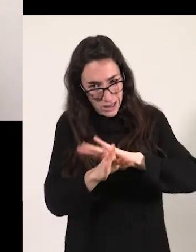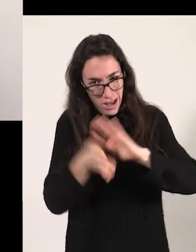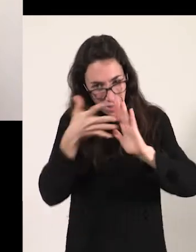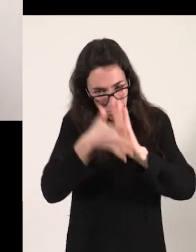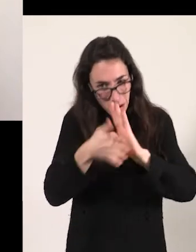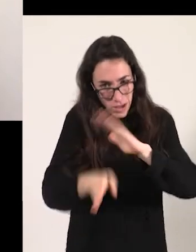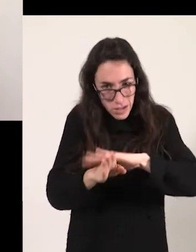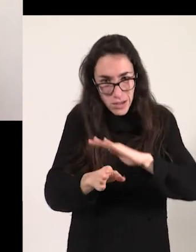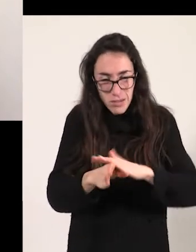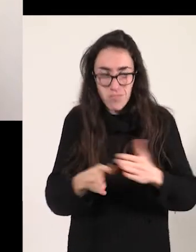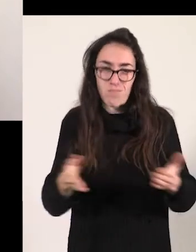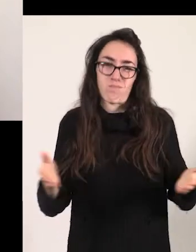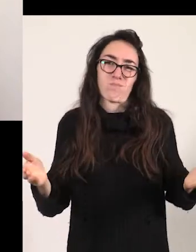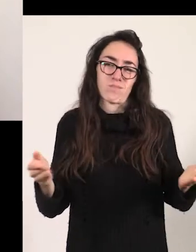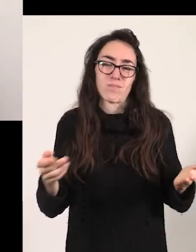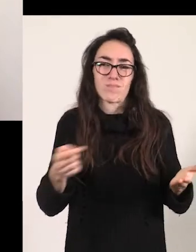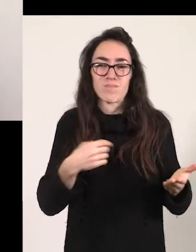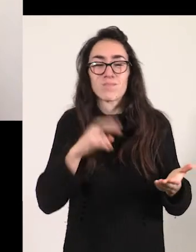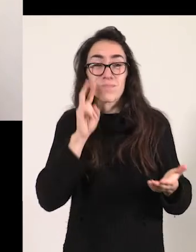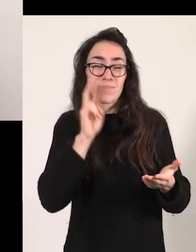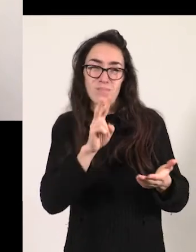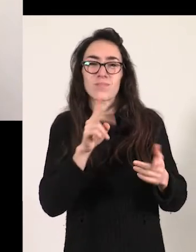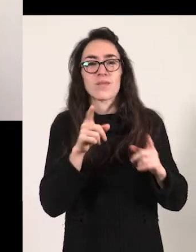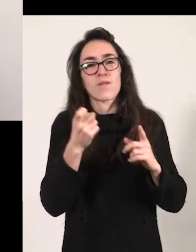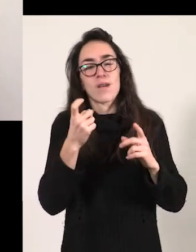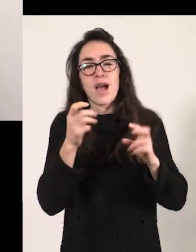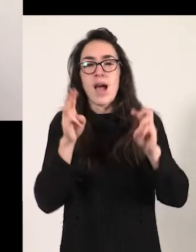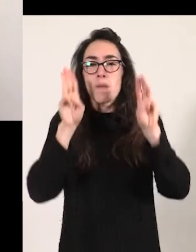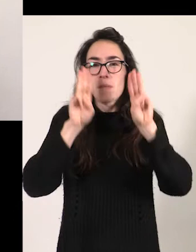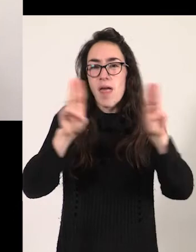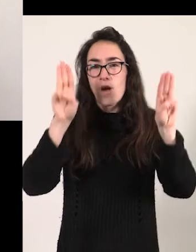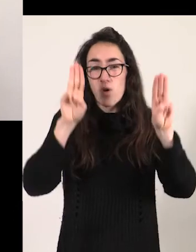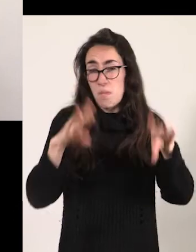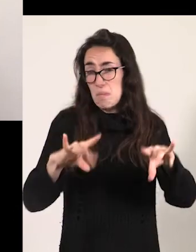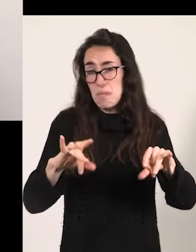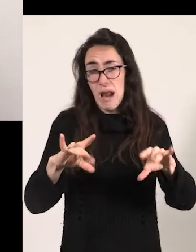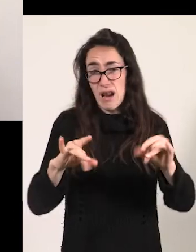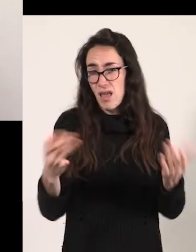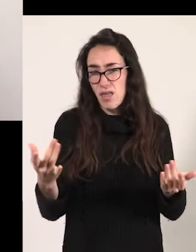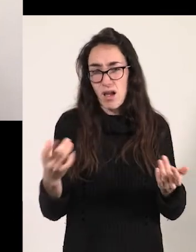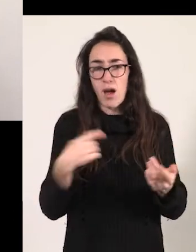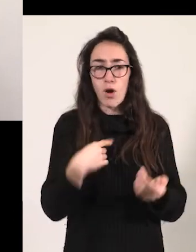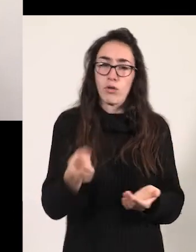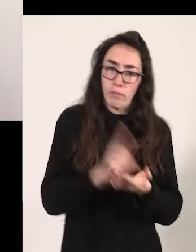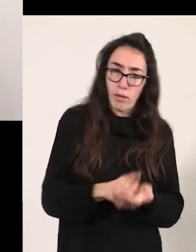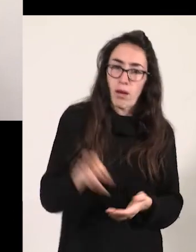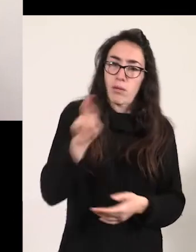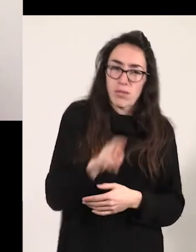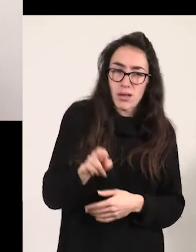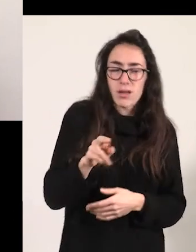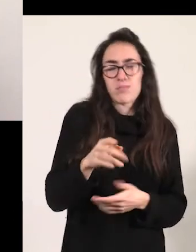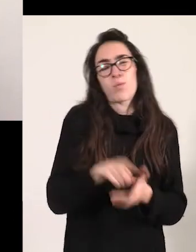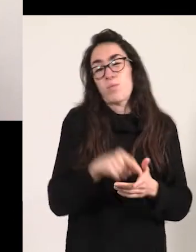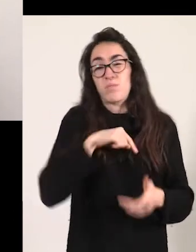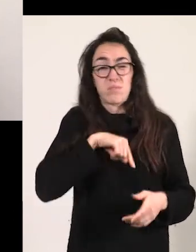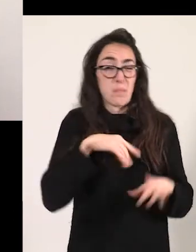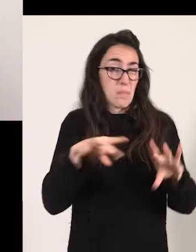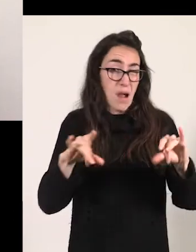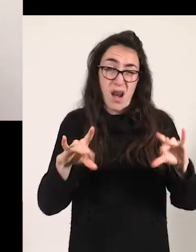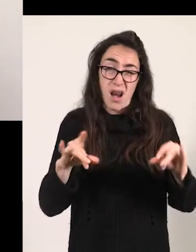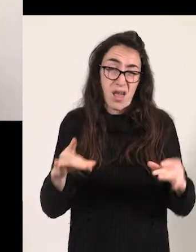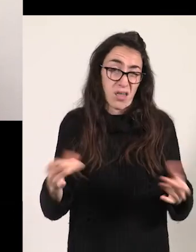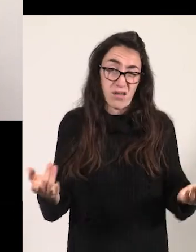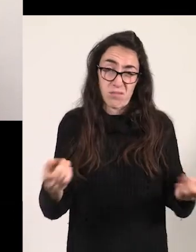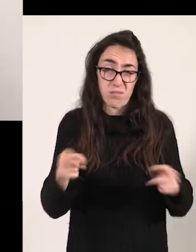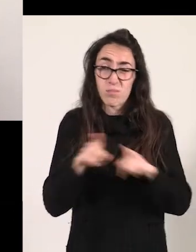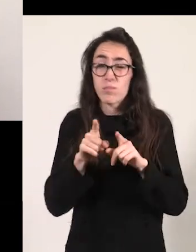verdad que hay que explicar ciertas cosas, ¿no? Entonces, a mí a veces, y yo a eso lo llamo pedagogía estéril, o sea, no podemos estar dándole vueltas todo el rato a